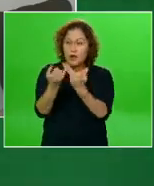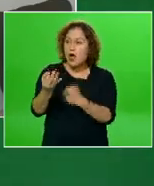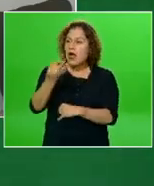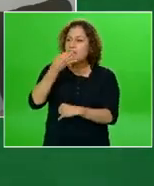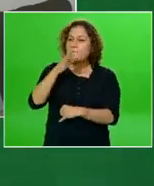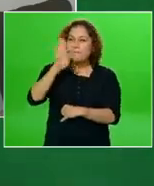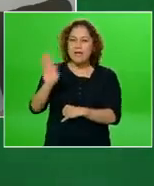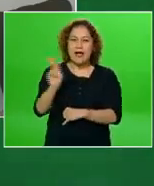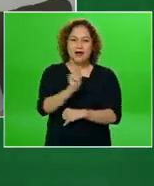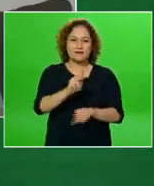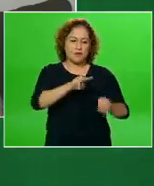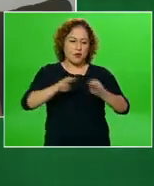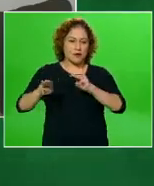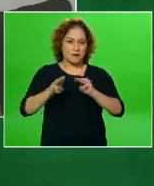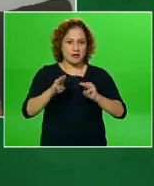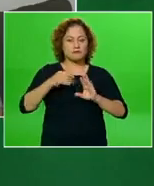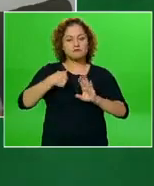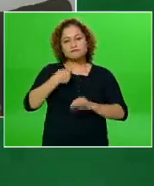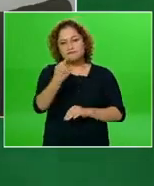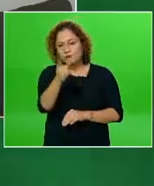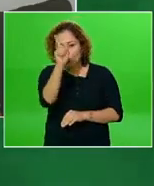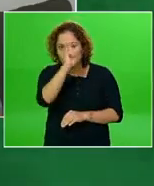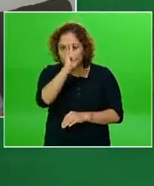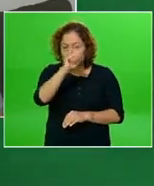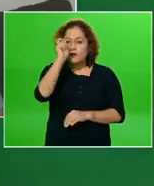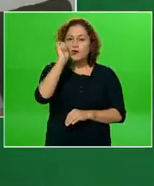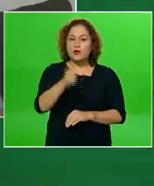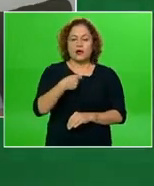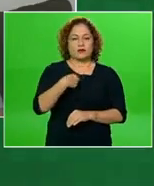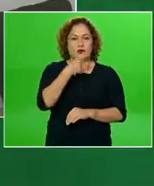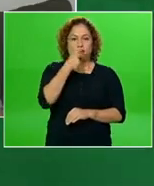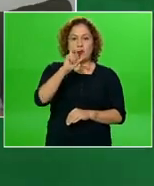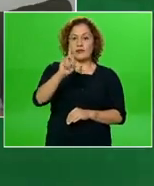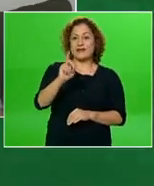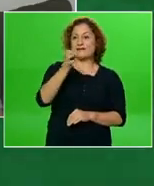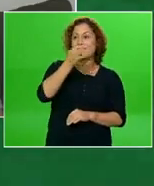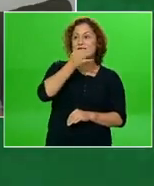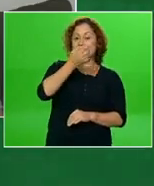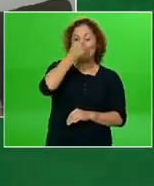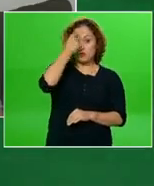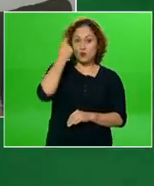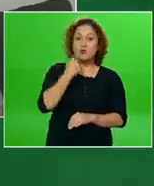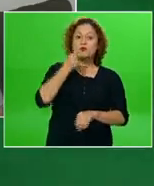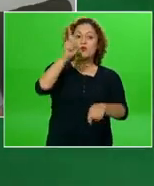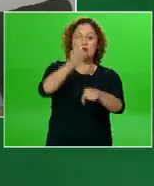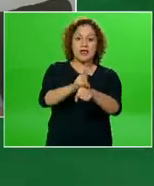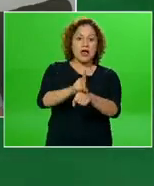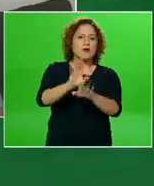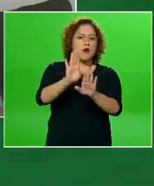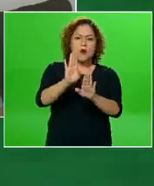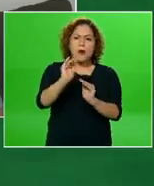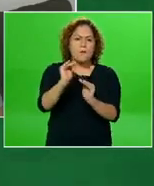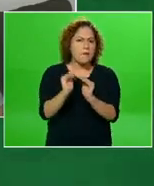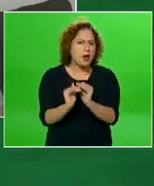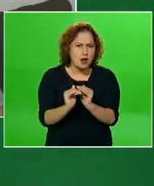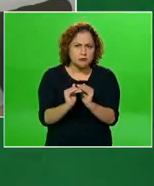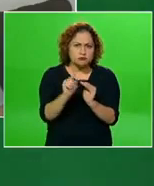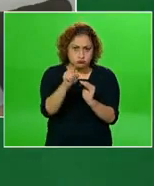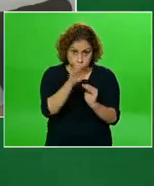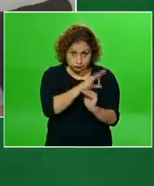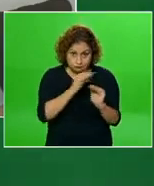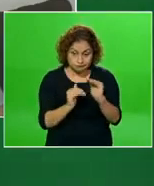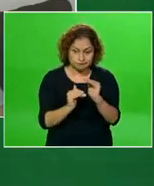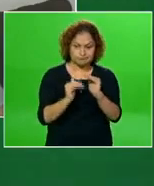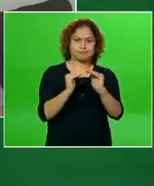como un mínimo es decir si decimos 30 minutos de movimiento al día piensan que ese es el mínimo pueden trabajar arriba de eso por